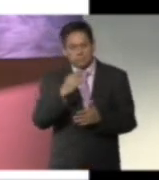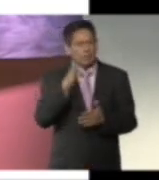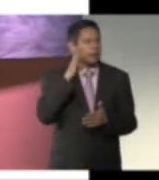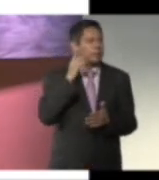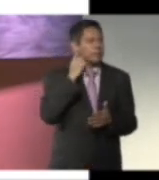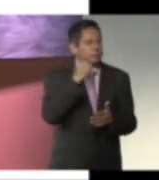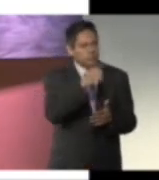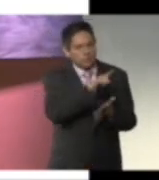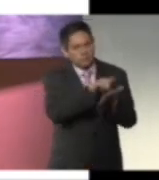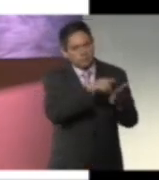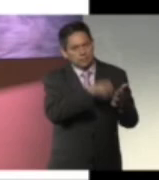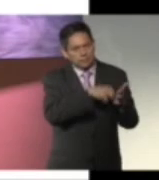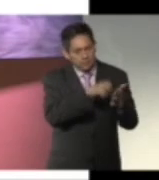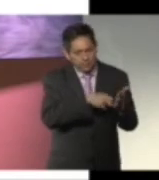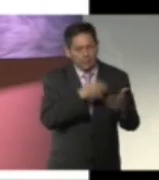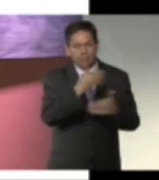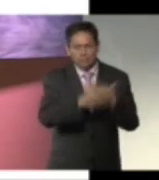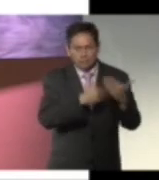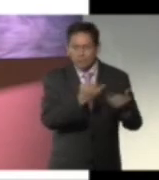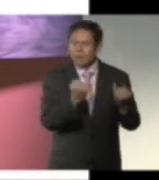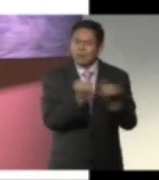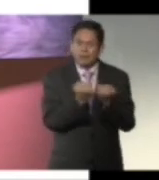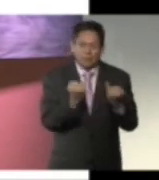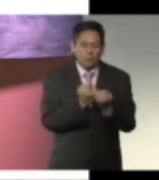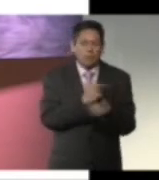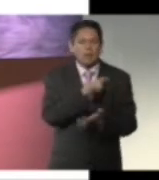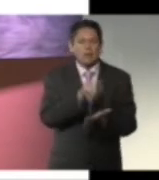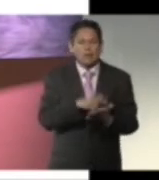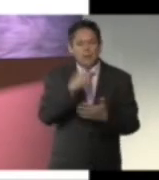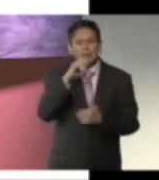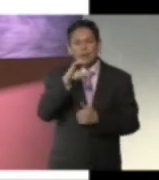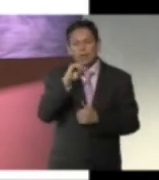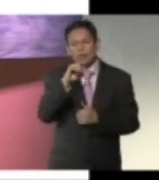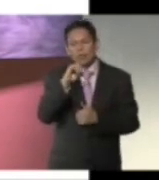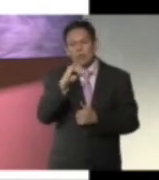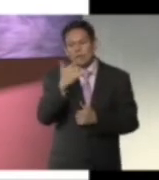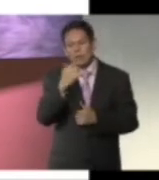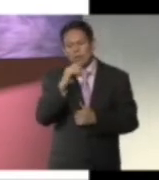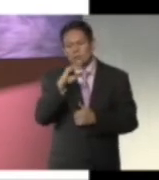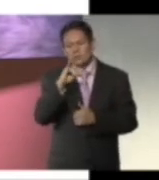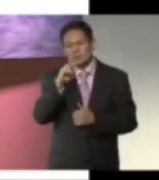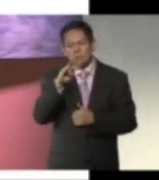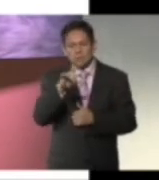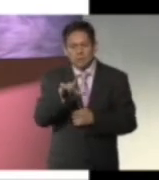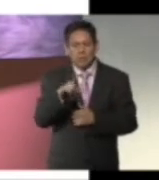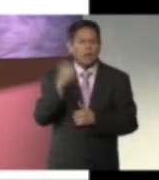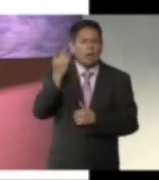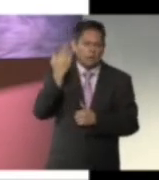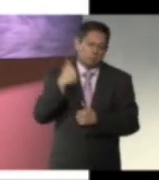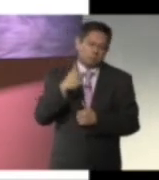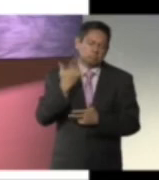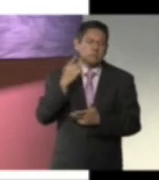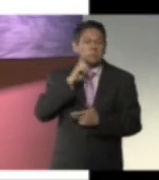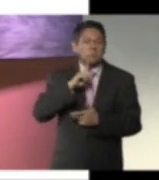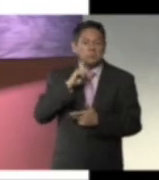Así mismo para cambiar el Código Civil cuando no nos dejaba contratar, cuando no nos dejaba